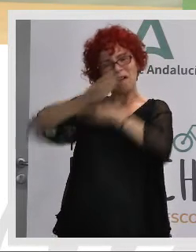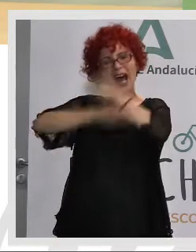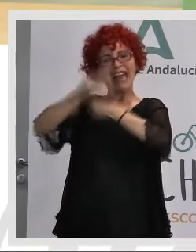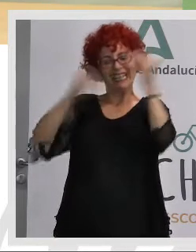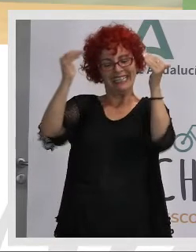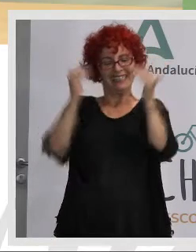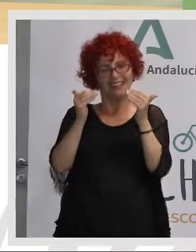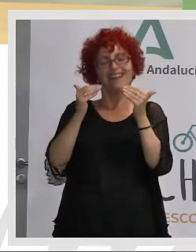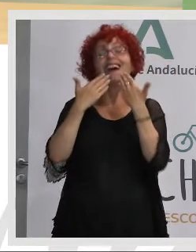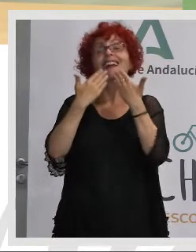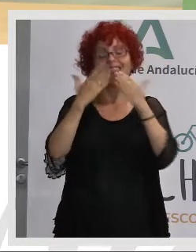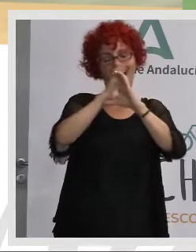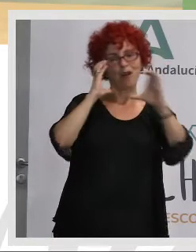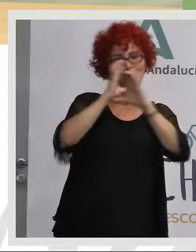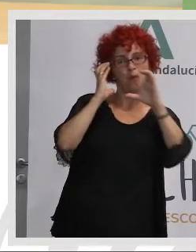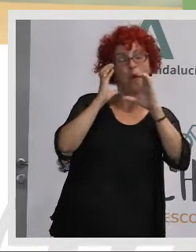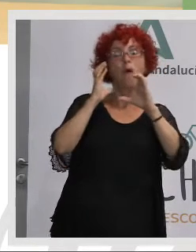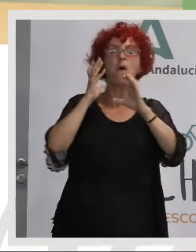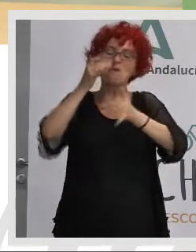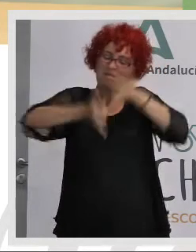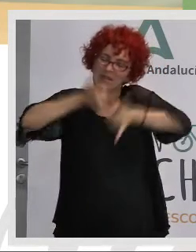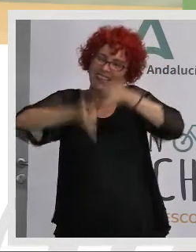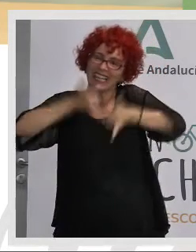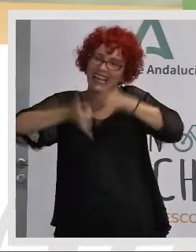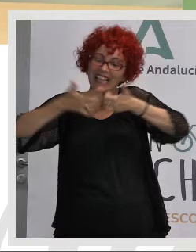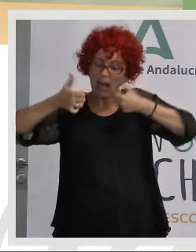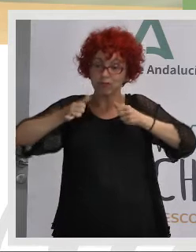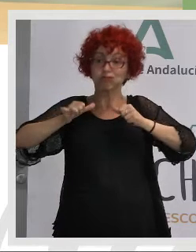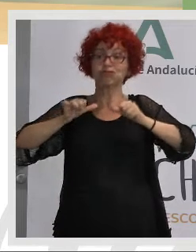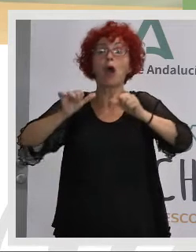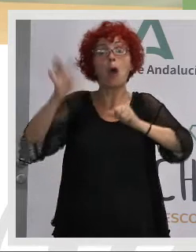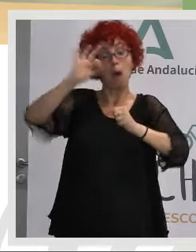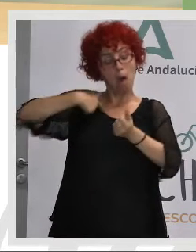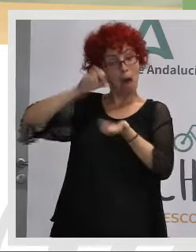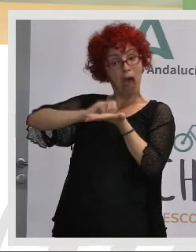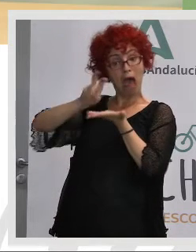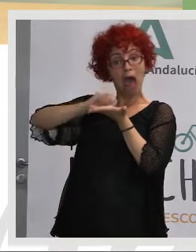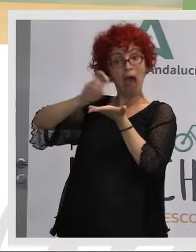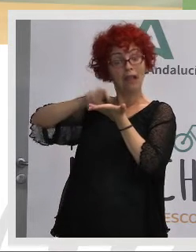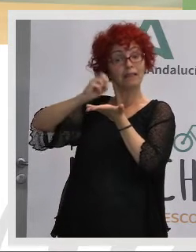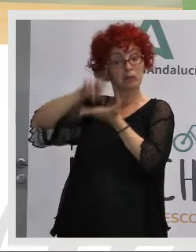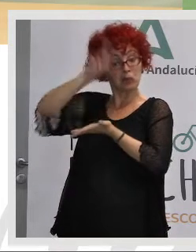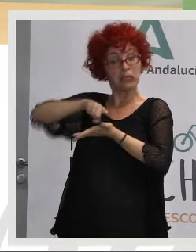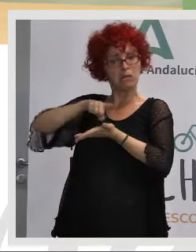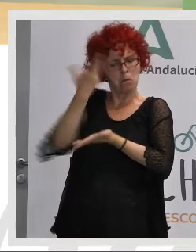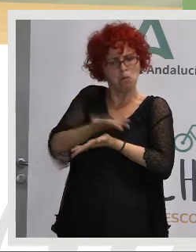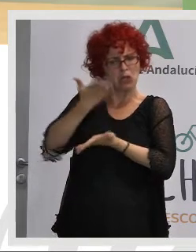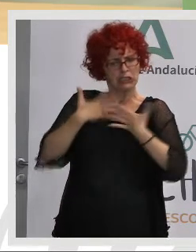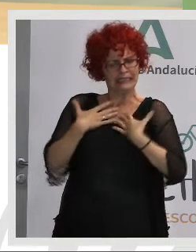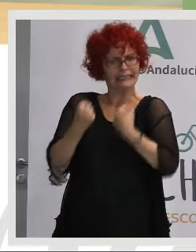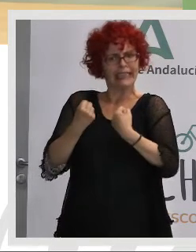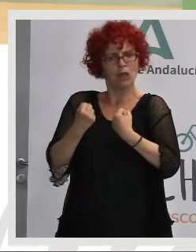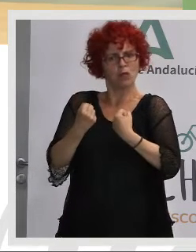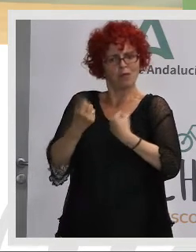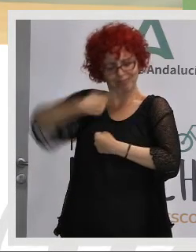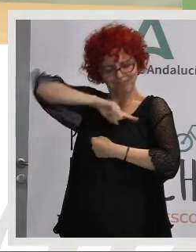medida de lo posible utilizar el autobús, el transporte público o ir andando, porque eso también es saludable. Son hábitos también saludables